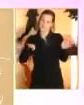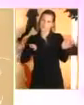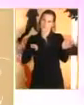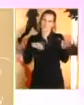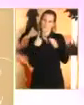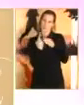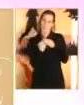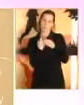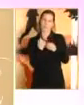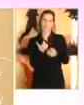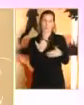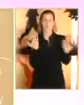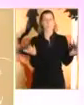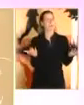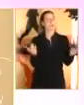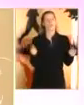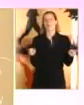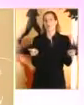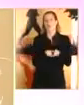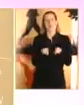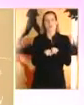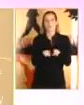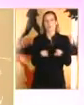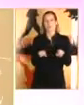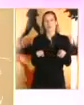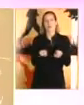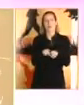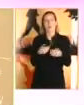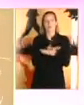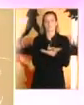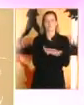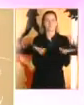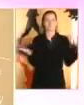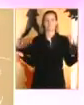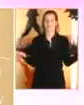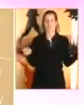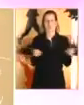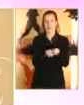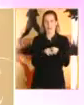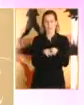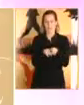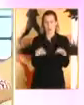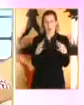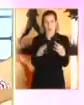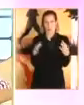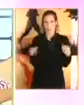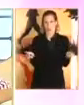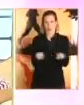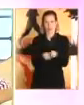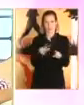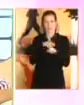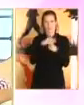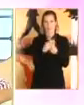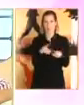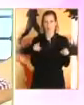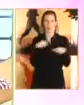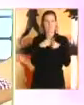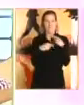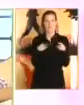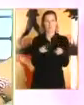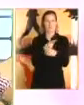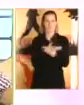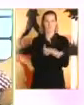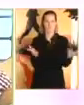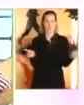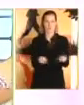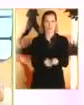se relacionan, juegan, hablan, se comunican, no como cualquier hermano. Está como en su parque de juegos. ¿Se lo está pasando?